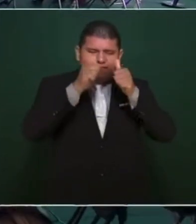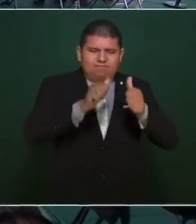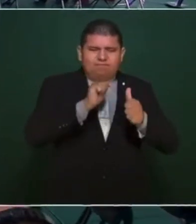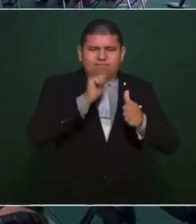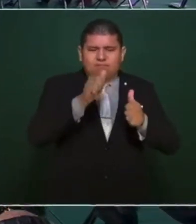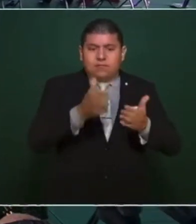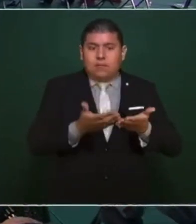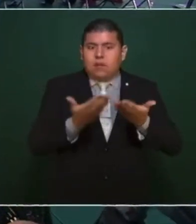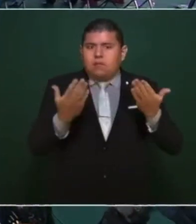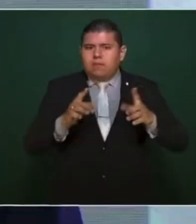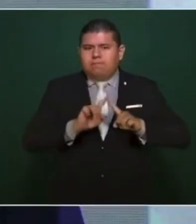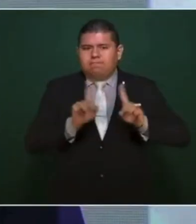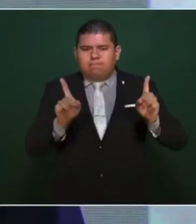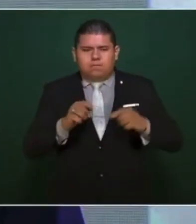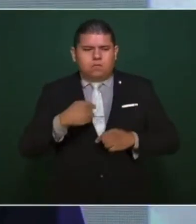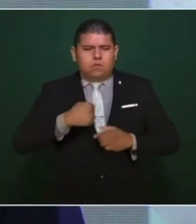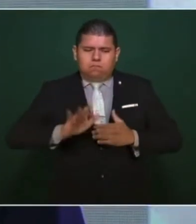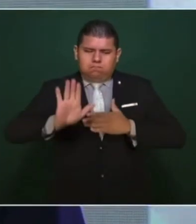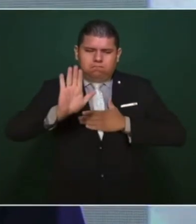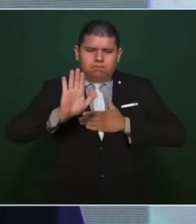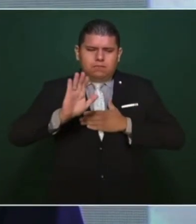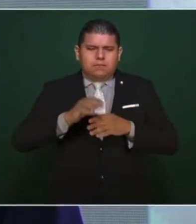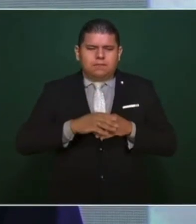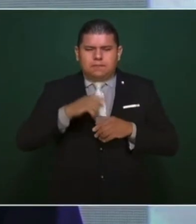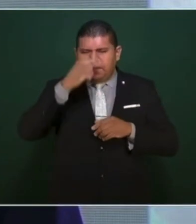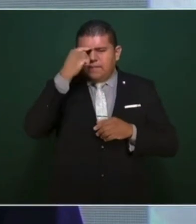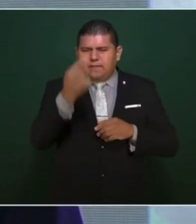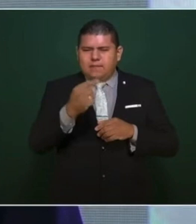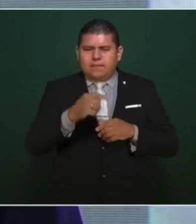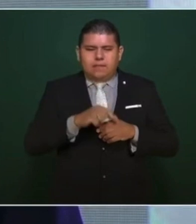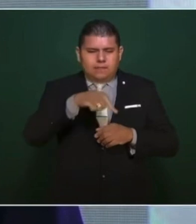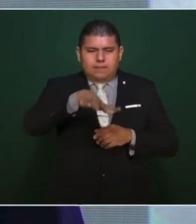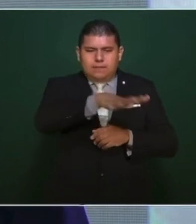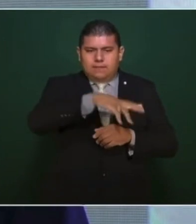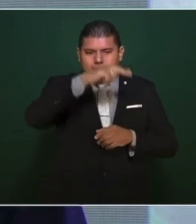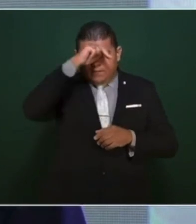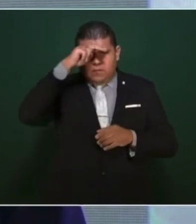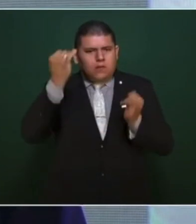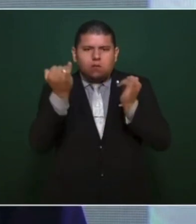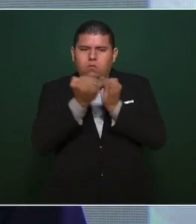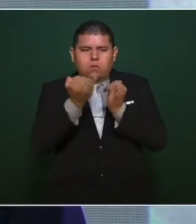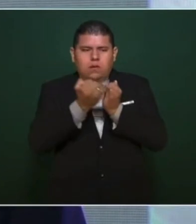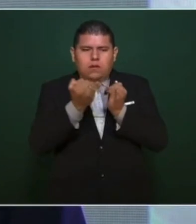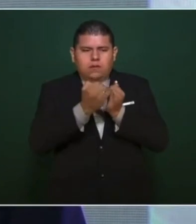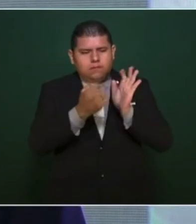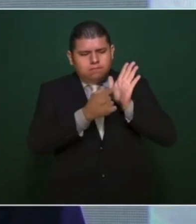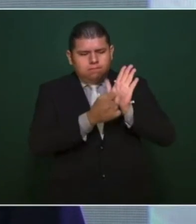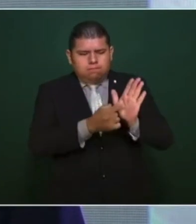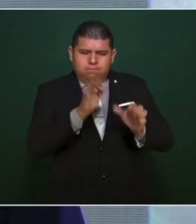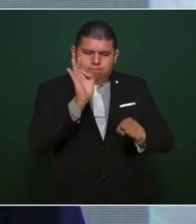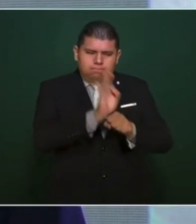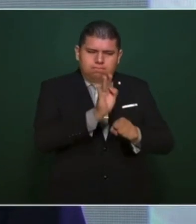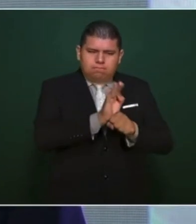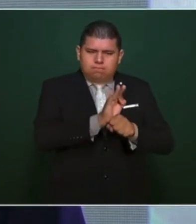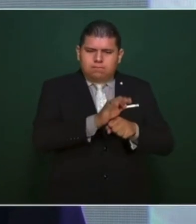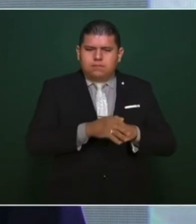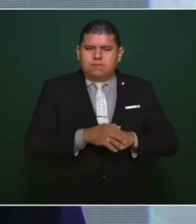Entonces, me comprometo a que también se va a aplicar el programa